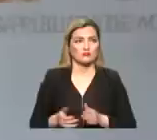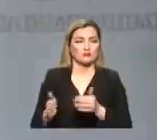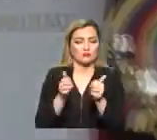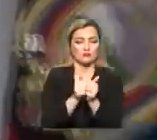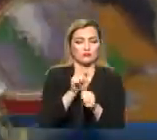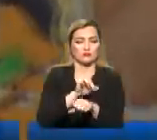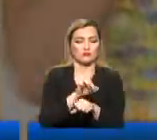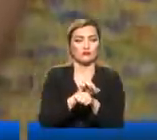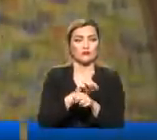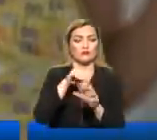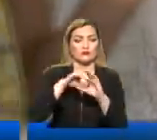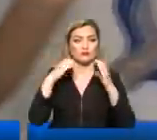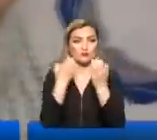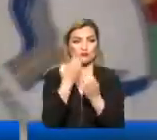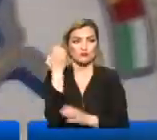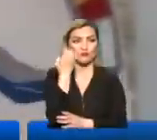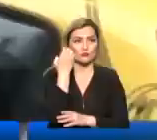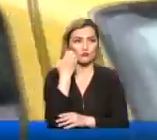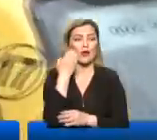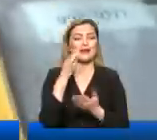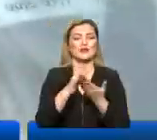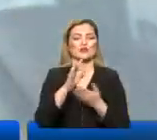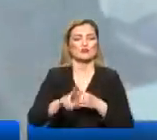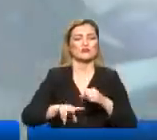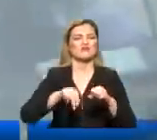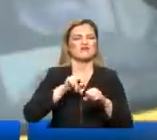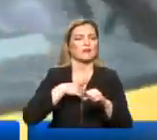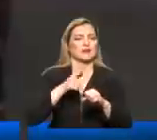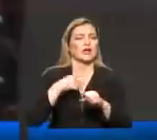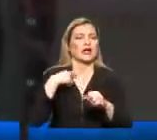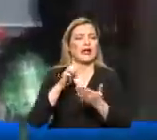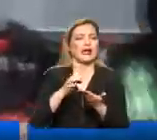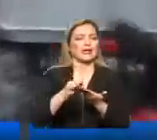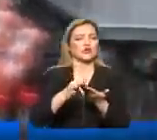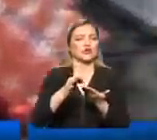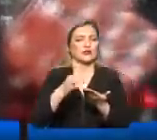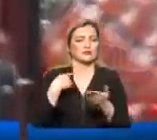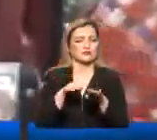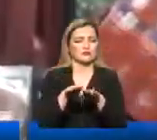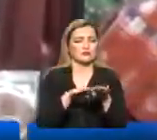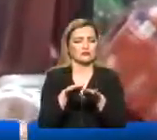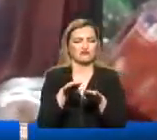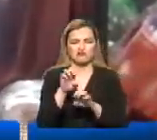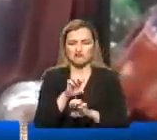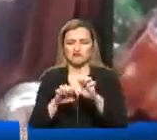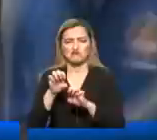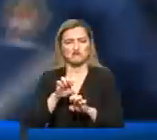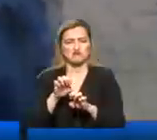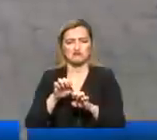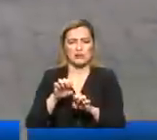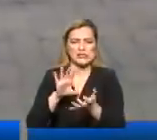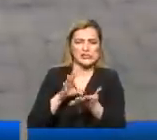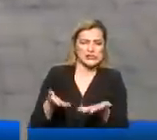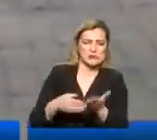equipo médico dentro del COE cantonal en Ibarra, que analiza todos los factores de riesgo, cerco de la epidemia, sectores socioeconómicos y demás,